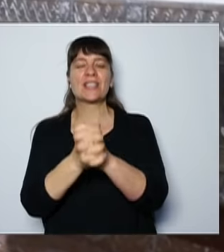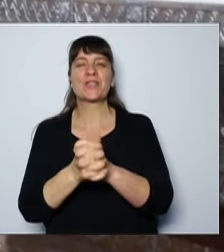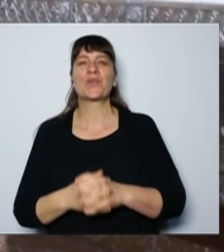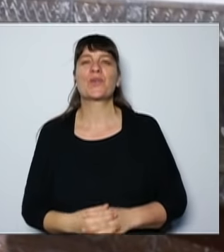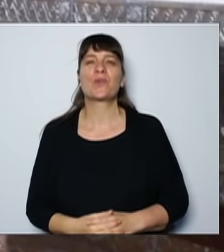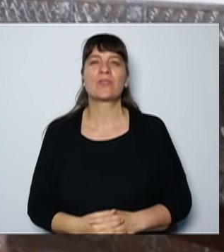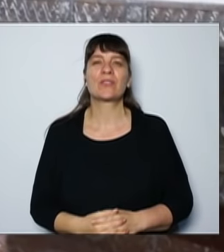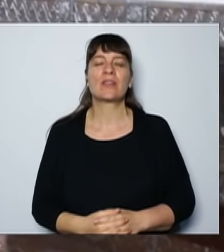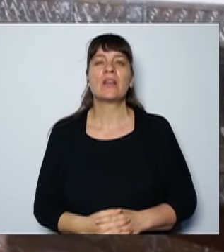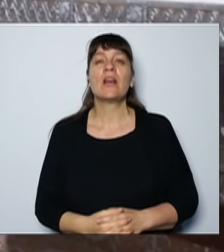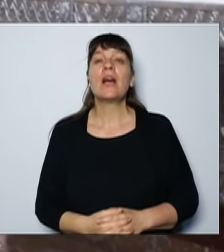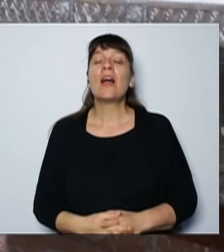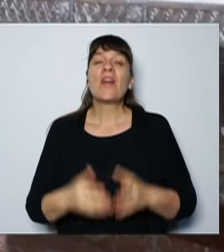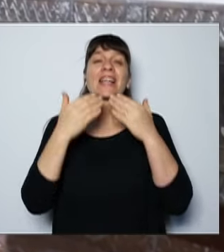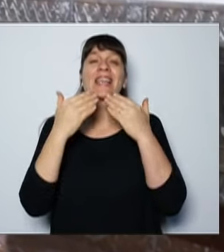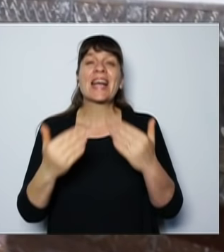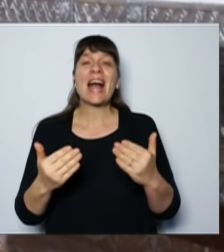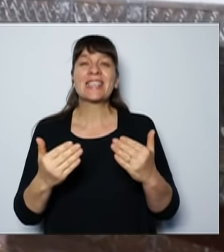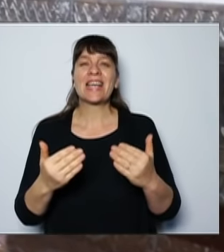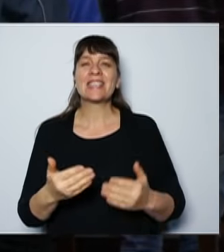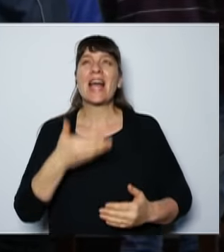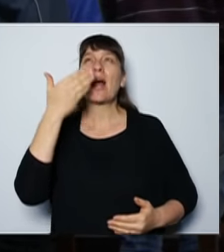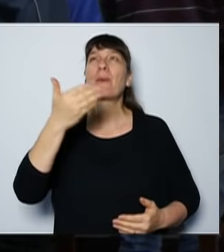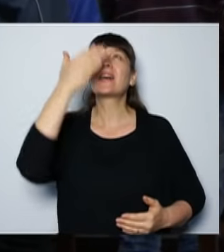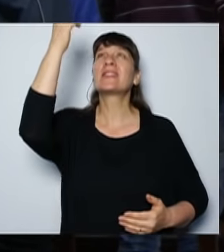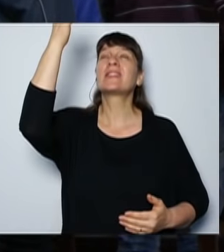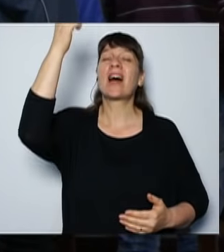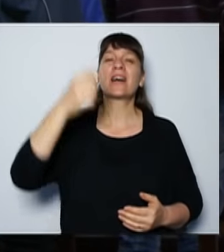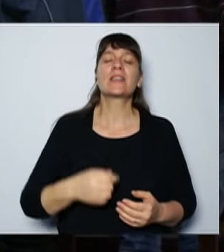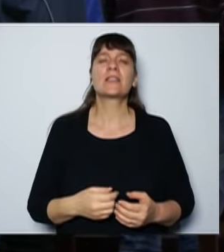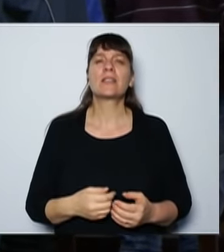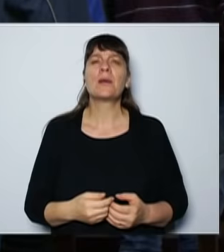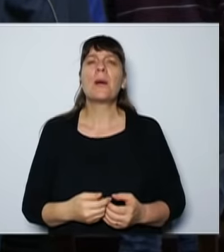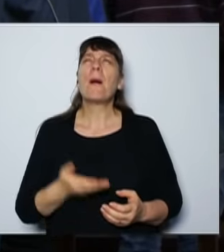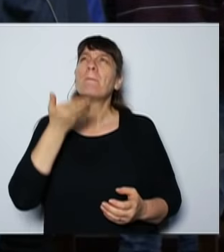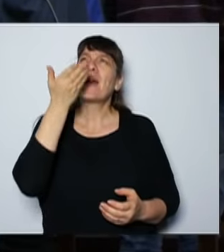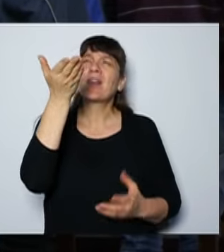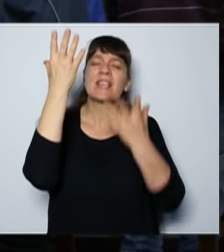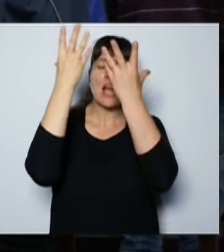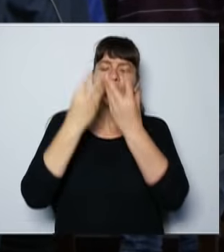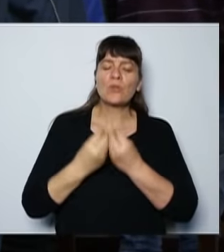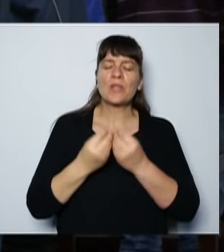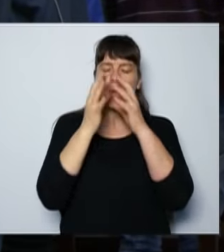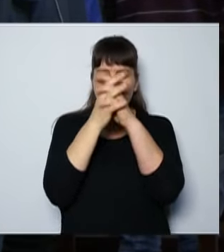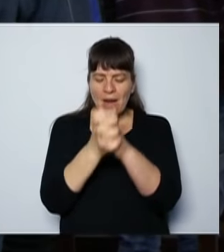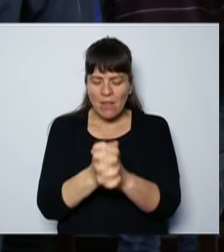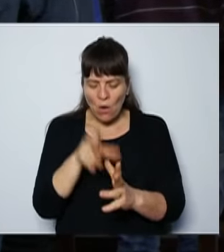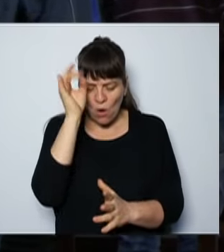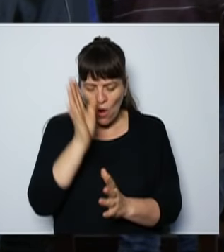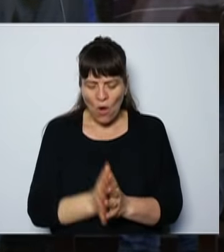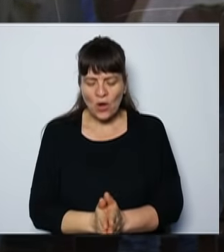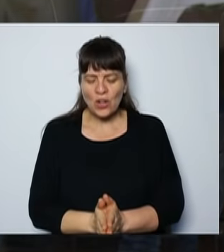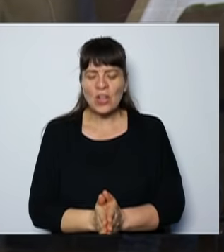nuestra oración, darte gracias y alabanzas, pedirte ayuda